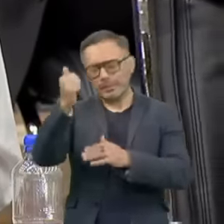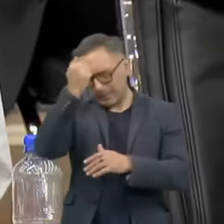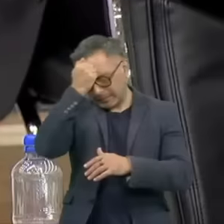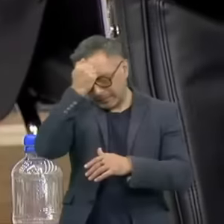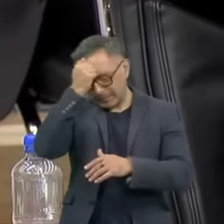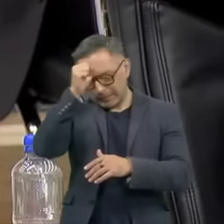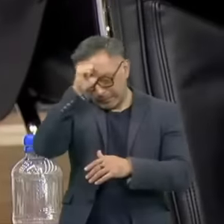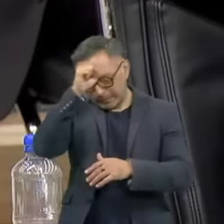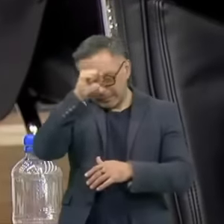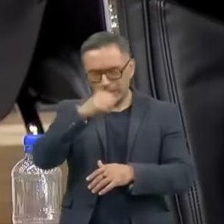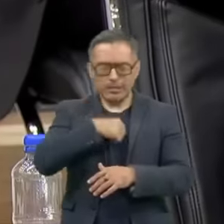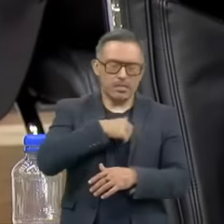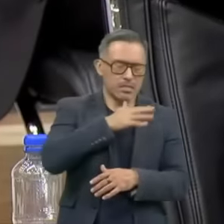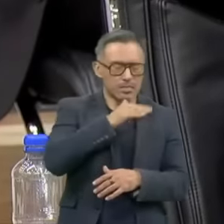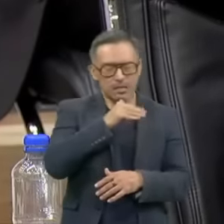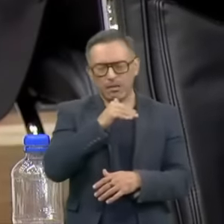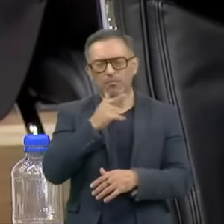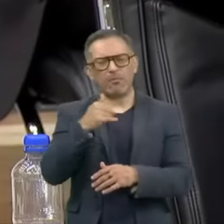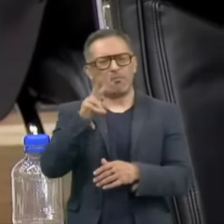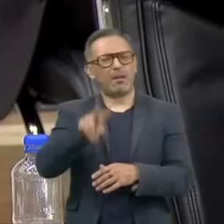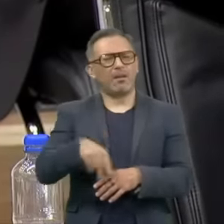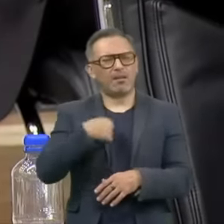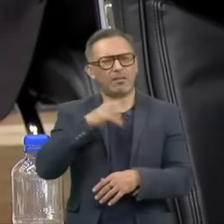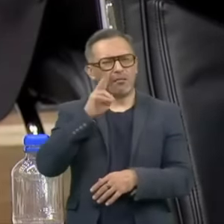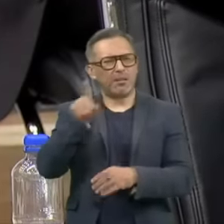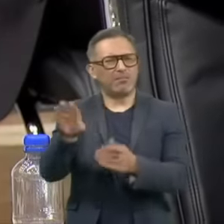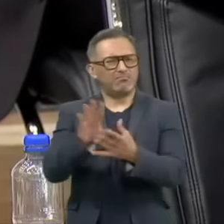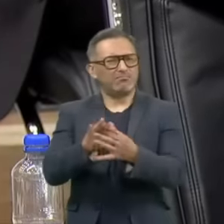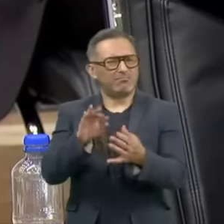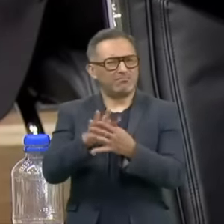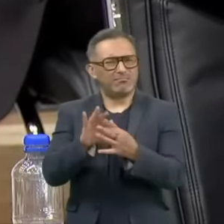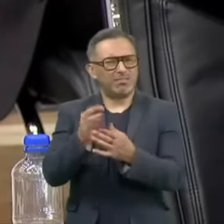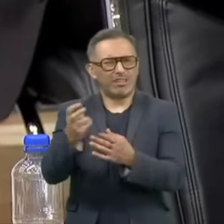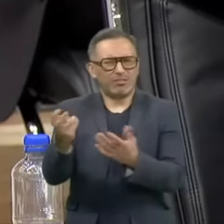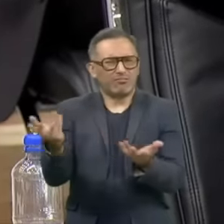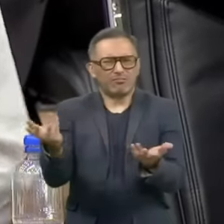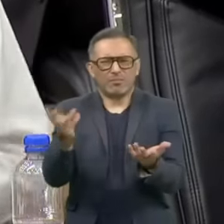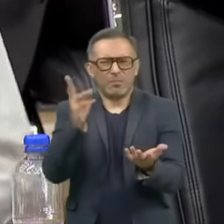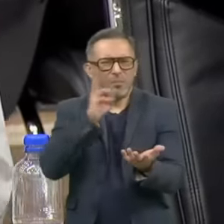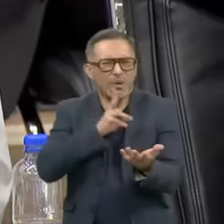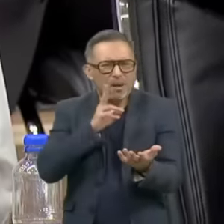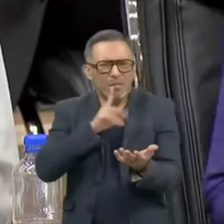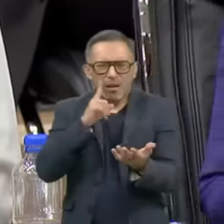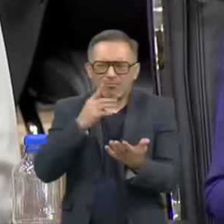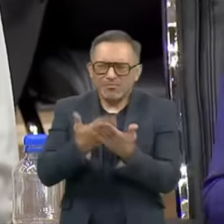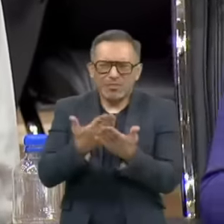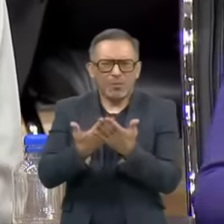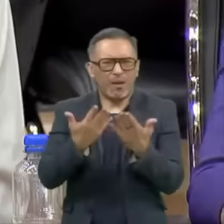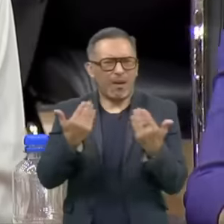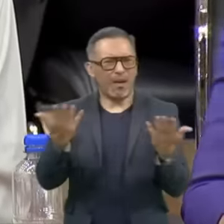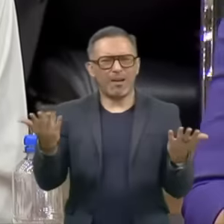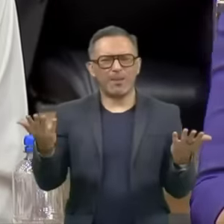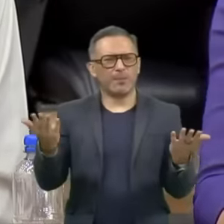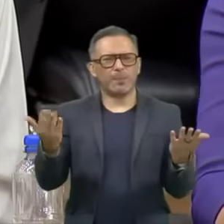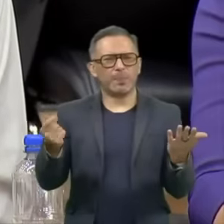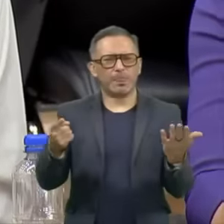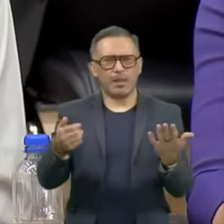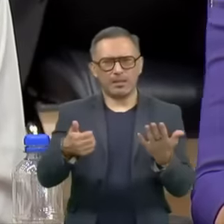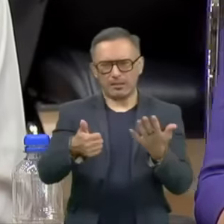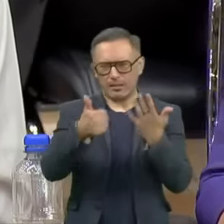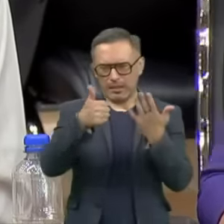los argumentos verdaderamente insostenibles, que con 6 votos se va a